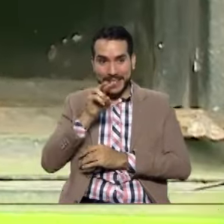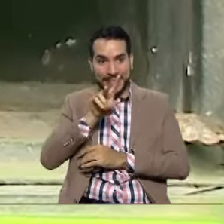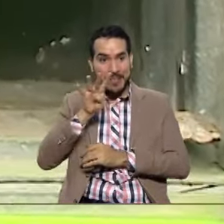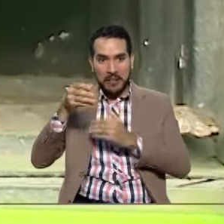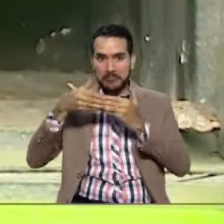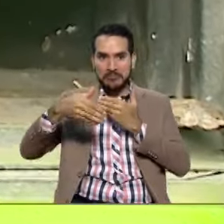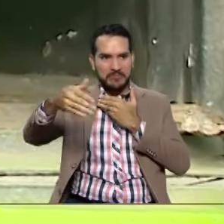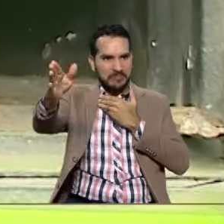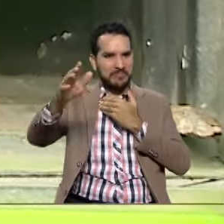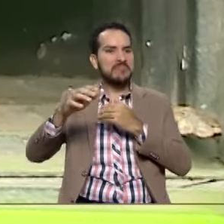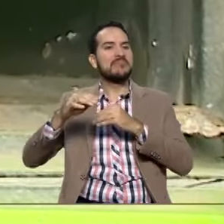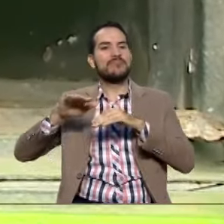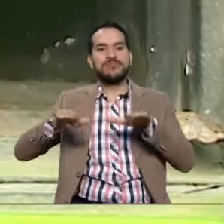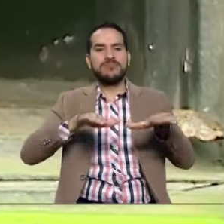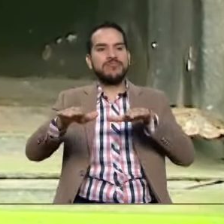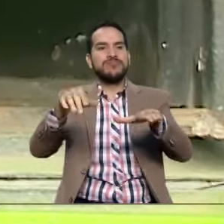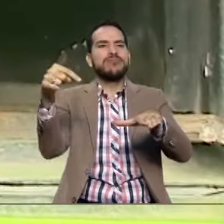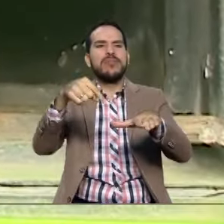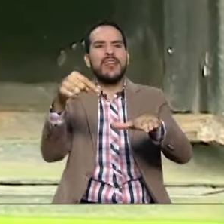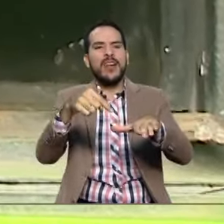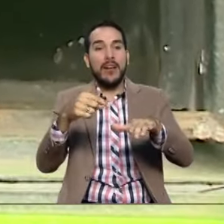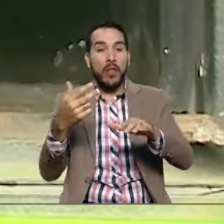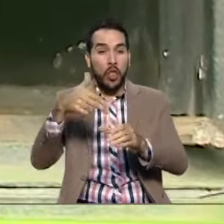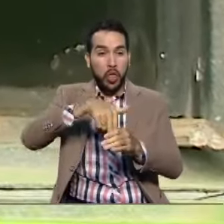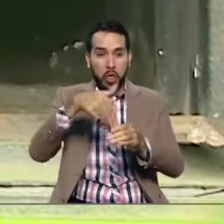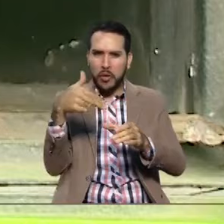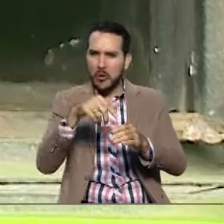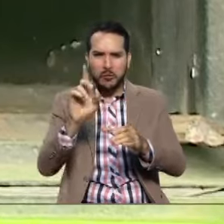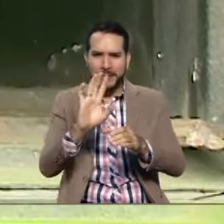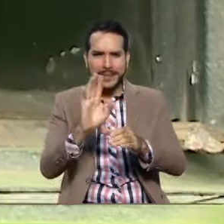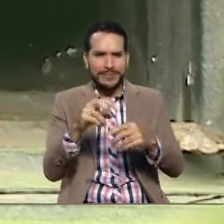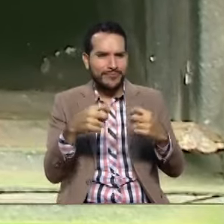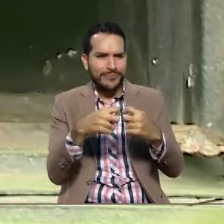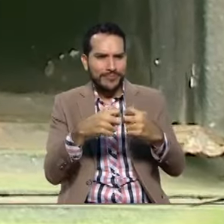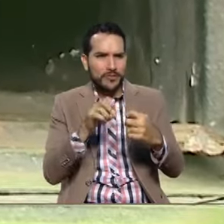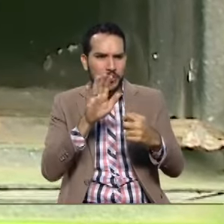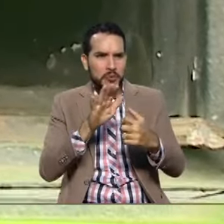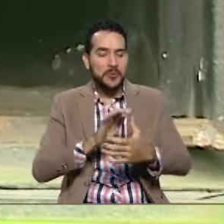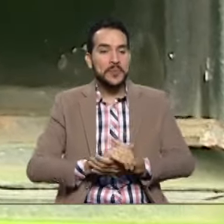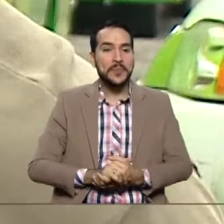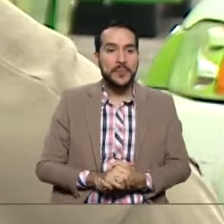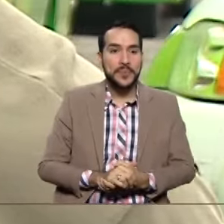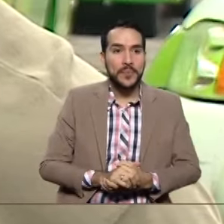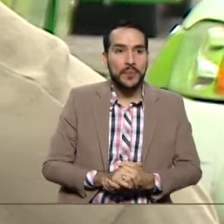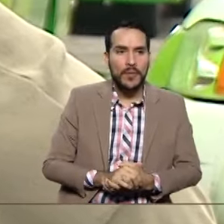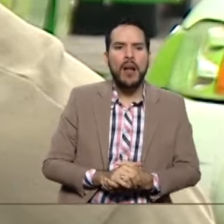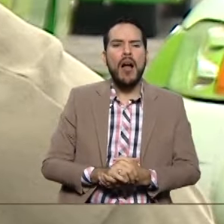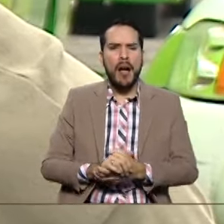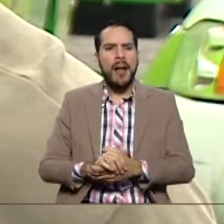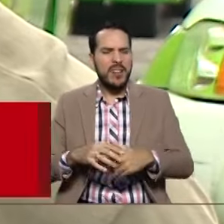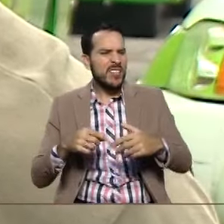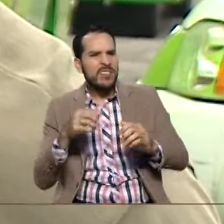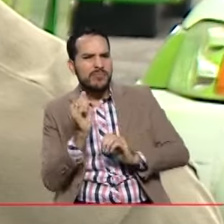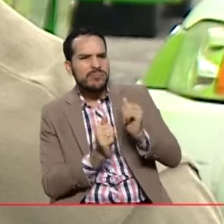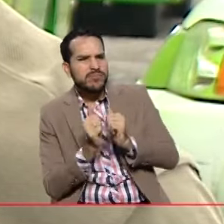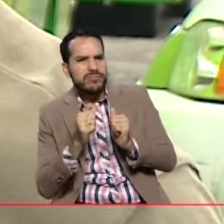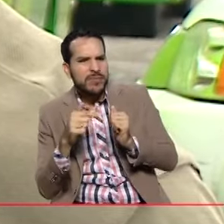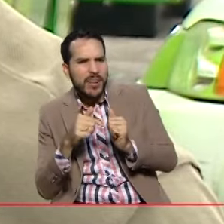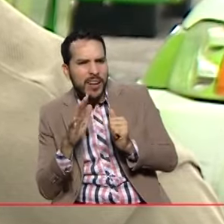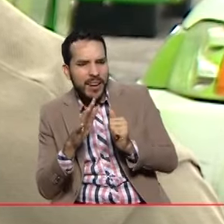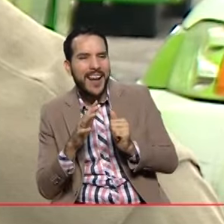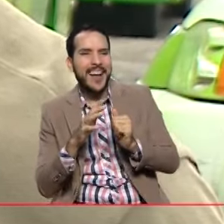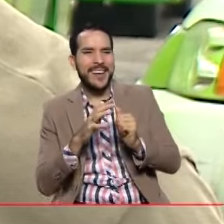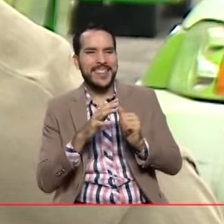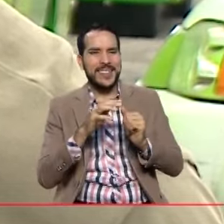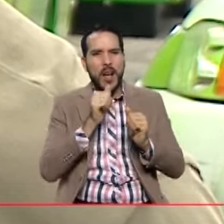ambiente. Consiste en que tenemos una planta que se carga de un electrolito y de agua y se conecta eléctricamente a la